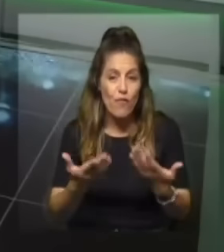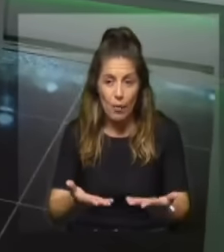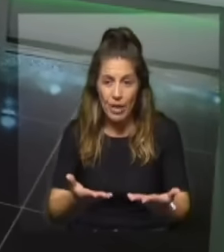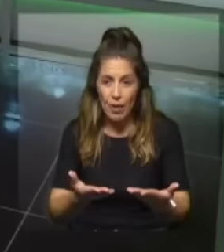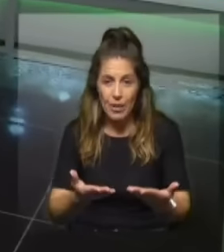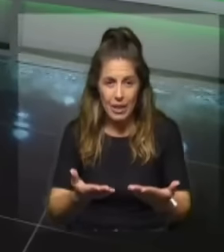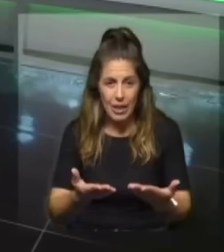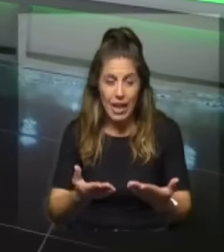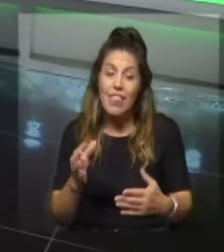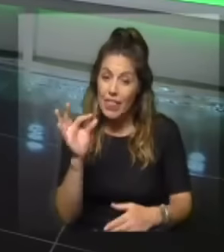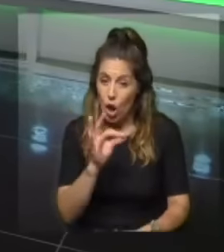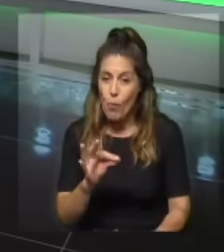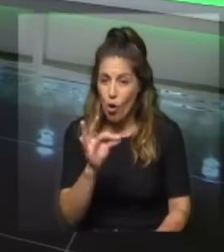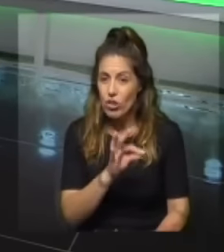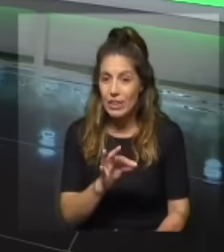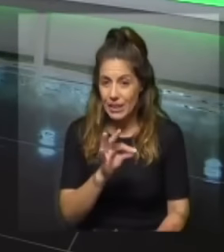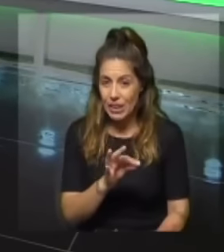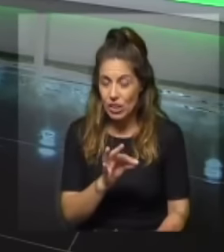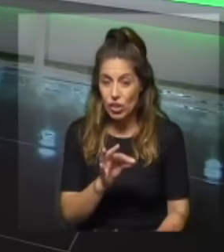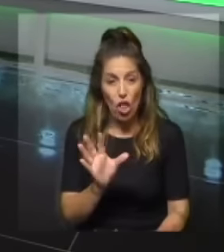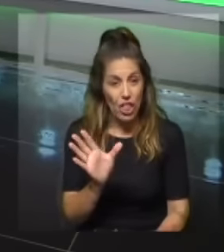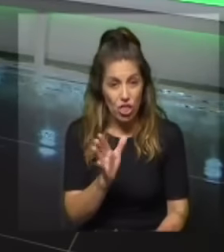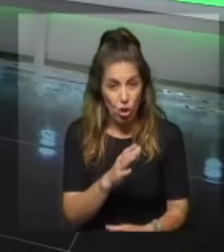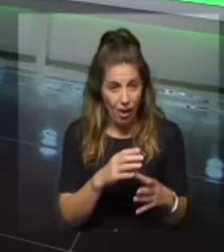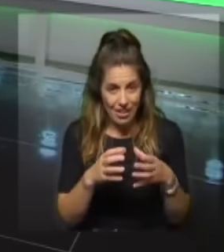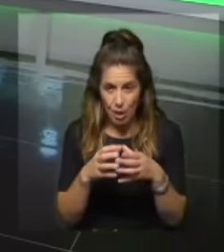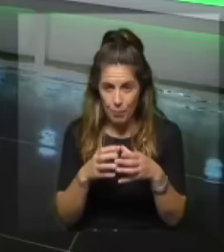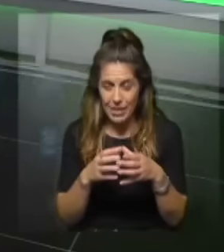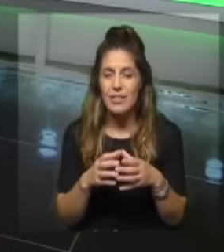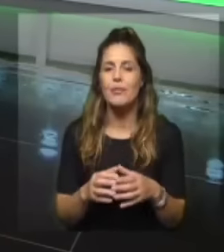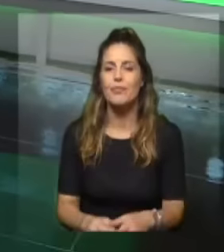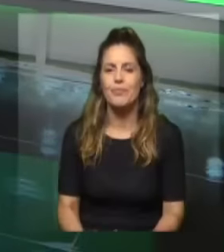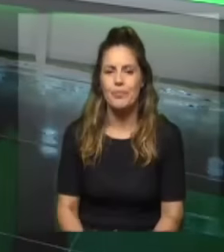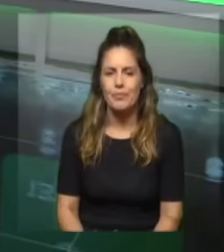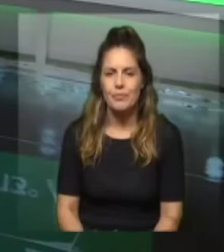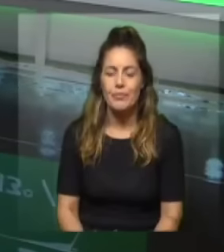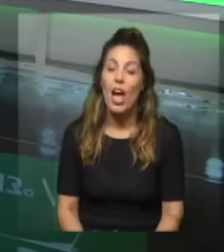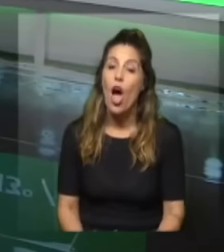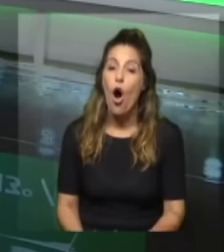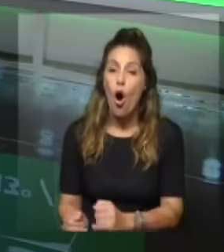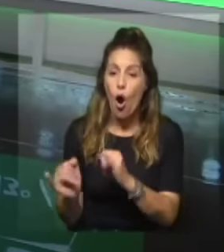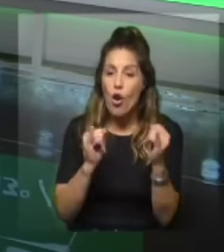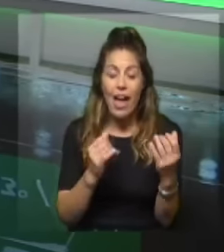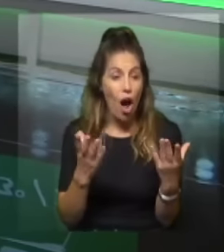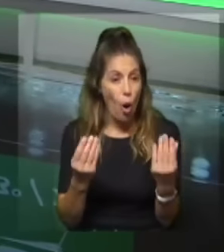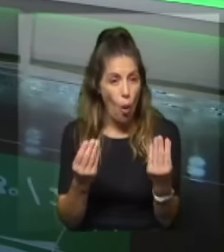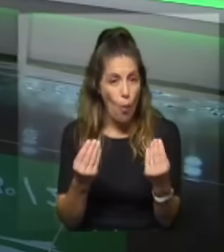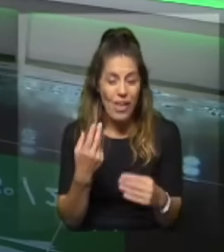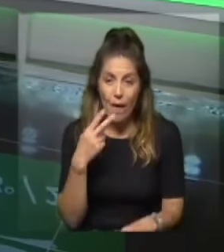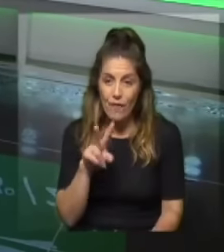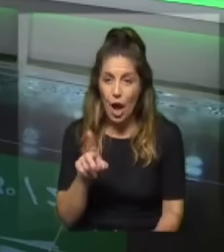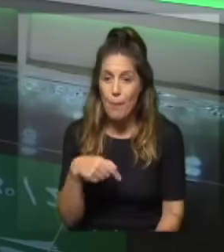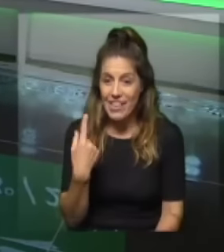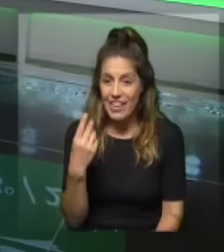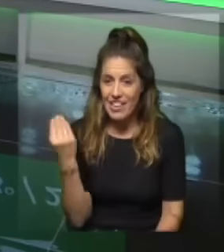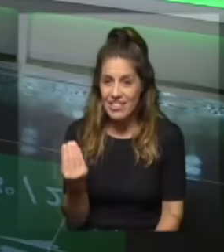reproducción de los mosquitos de de todas las especies pero de la s gipt también Sí sí vienen jornadas húmedas vean si no lo que está previsto para mañana